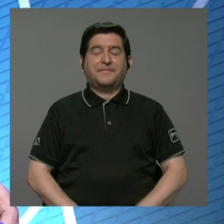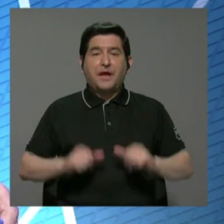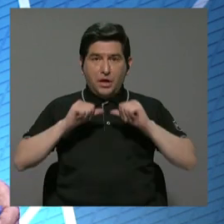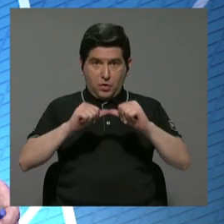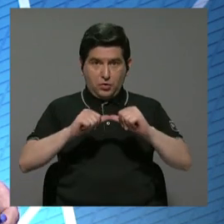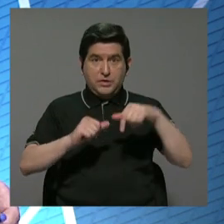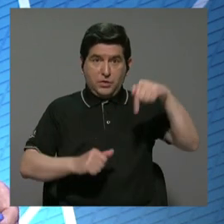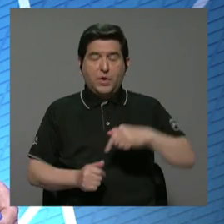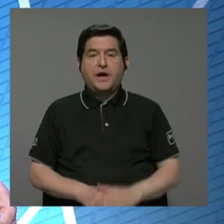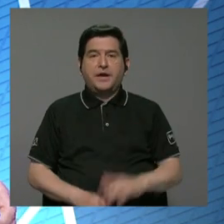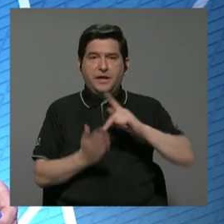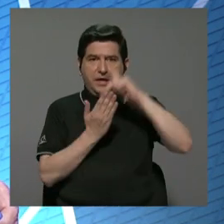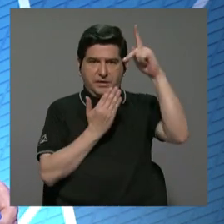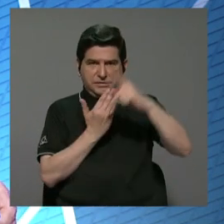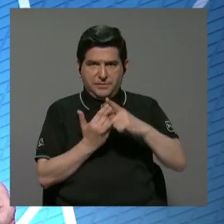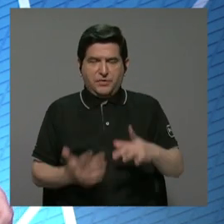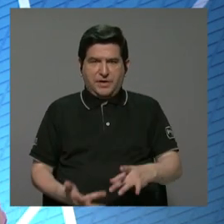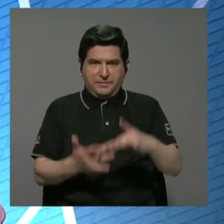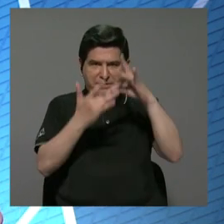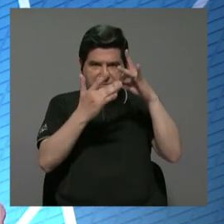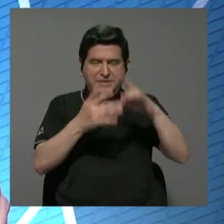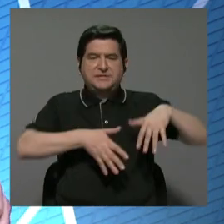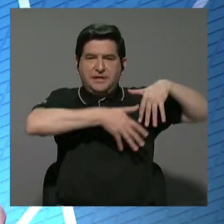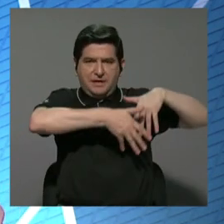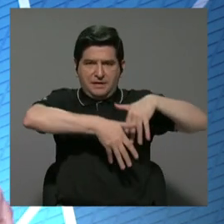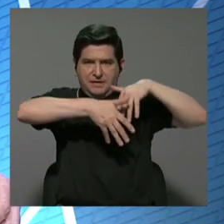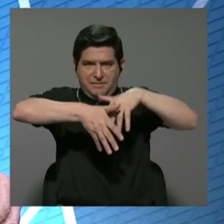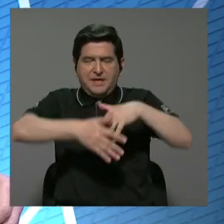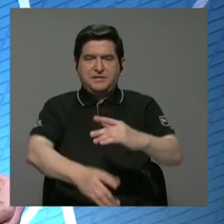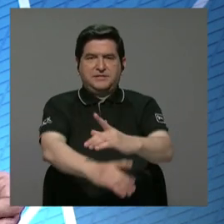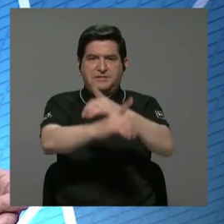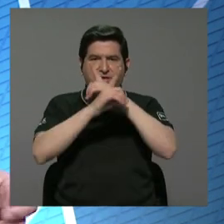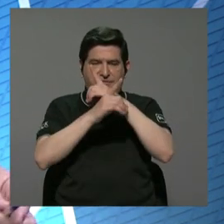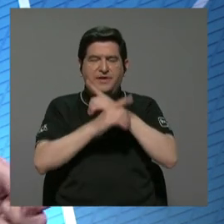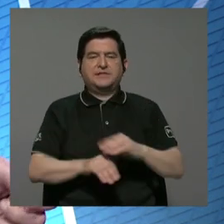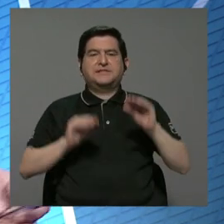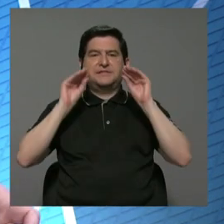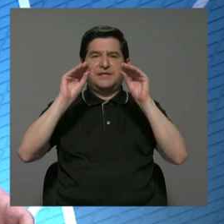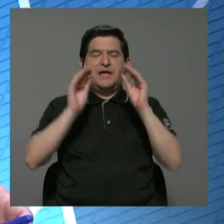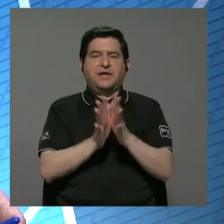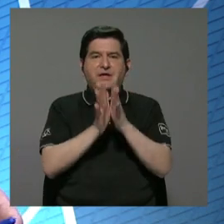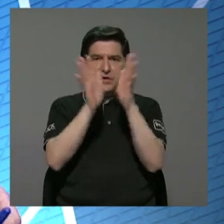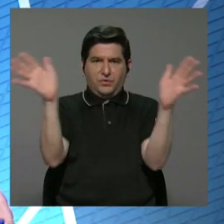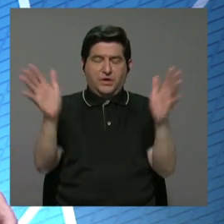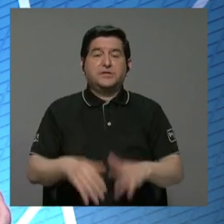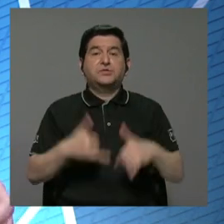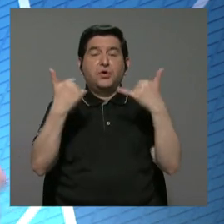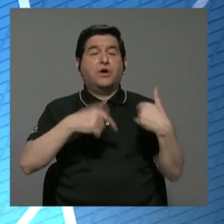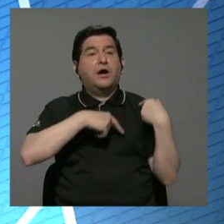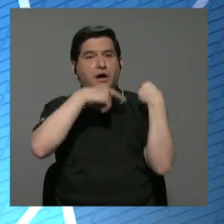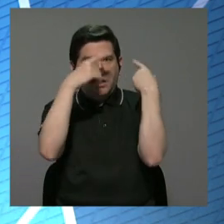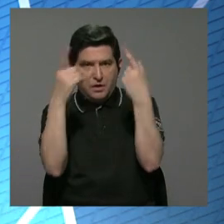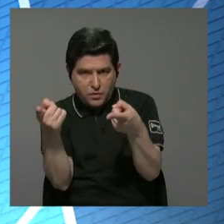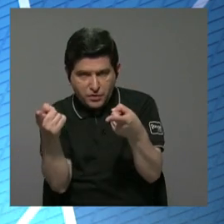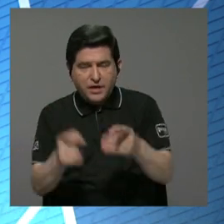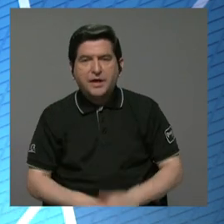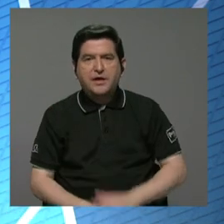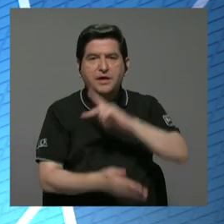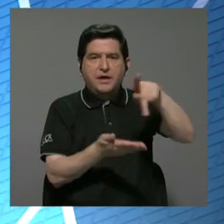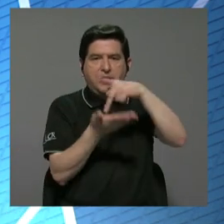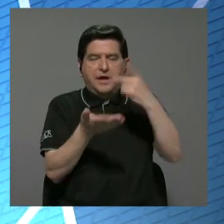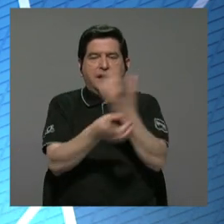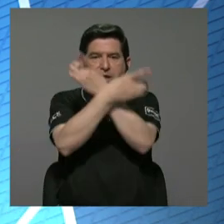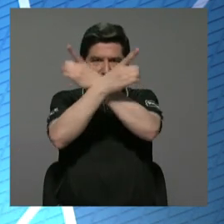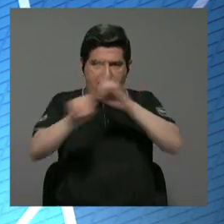Continuamos en esta transmisión de cobertura de la marcha por la defensa de la educación pública y nos vamos a ir de una vez a la Plaza de